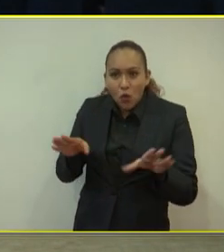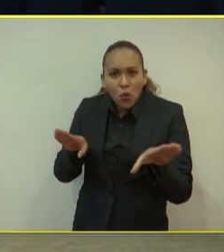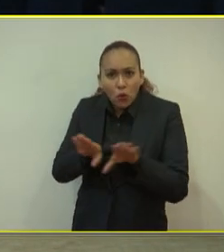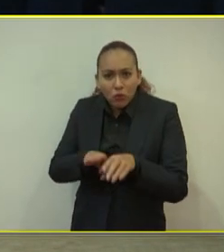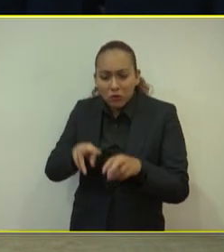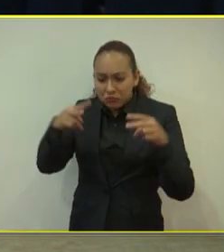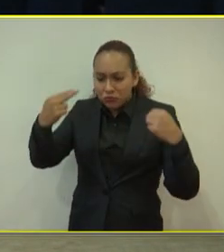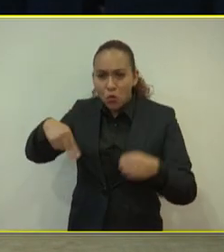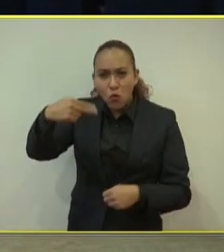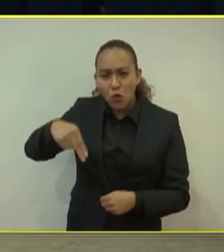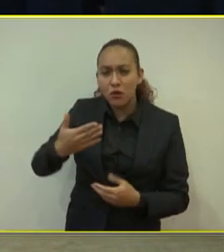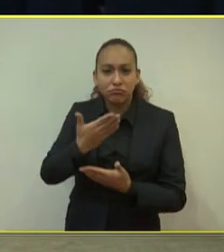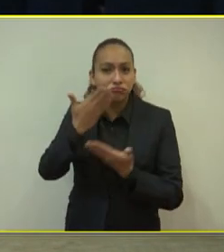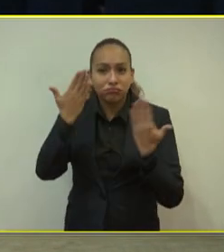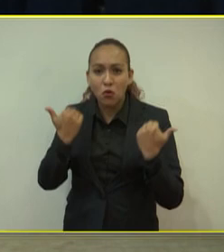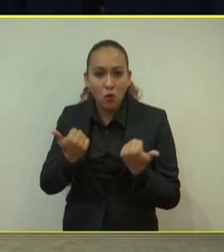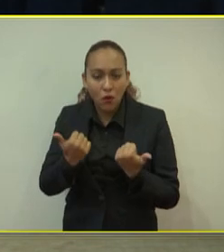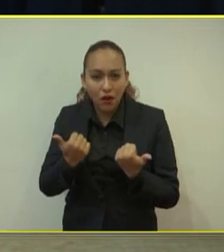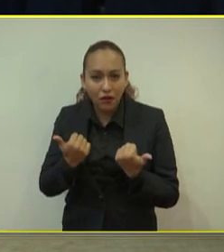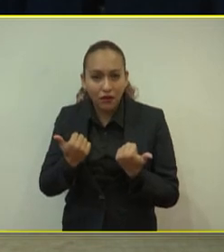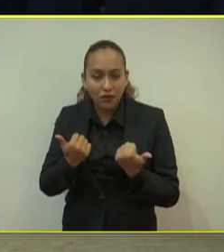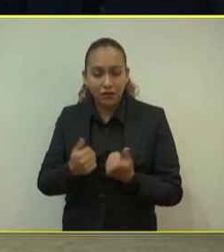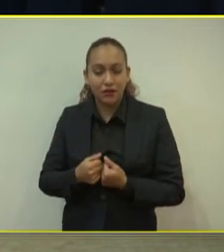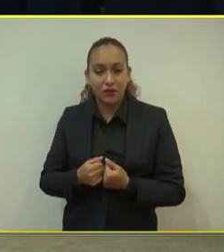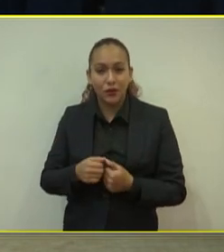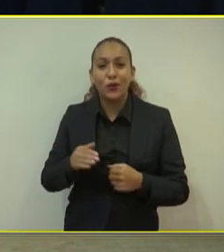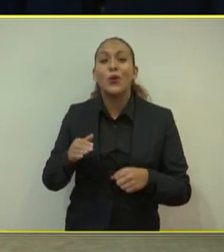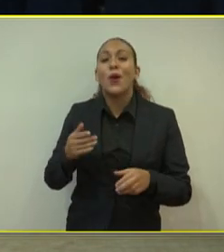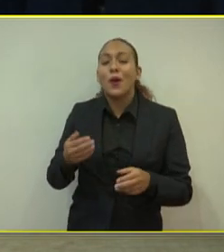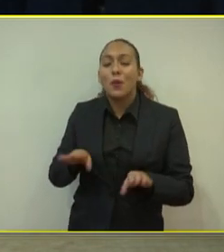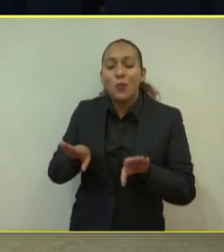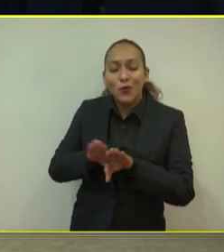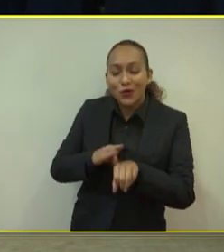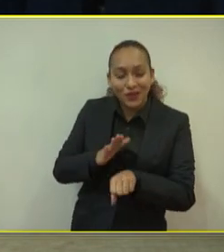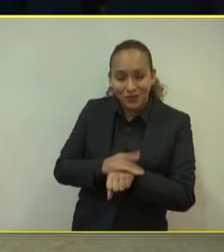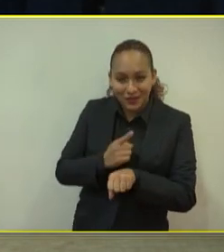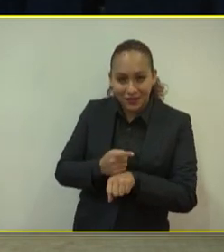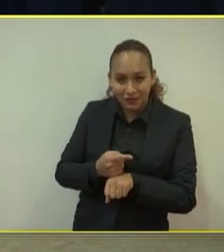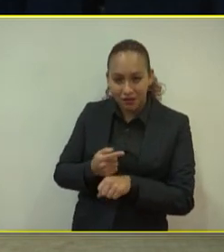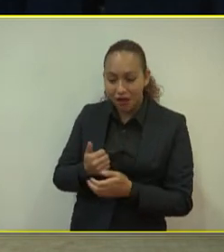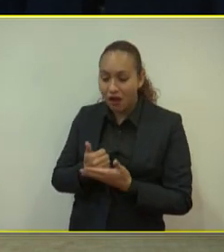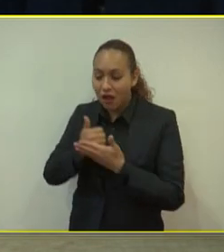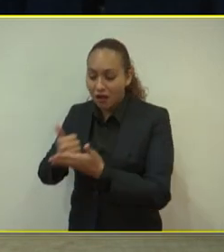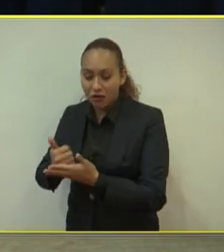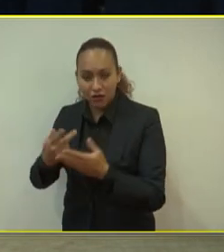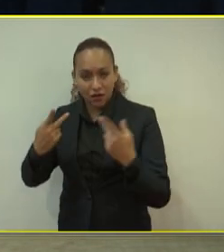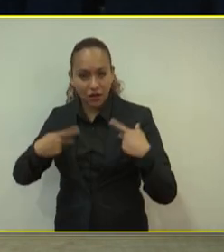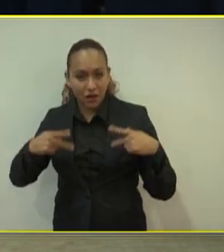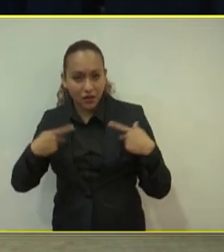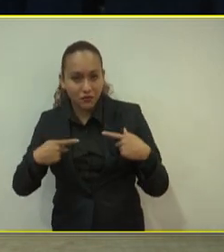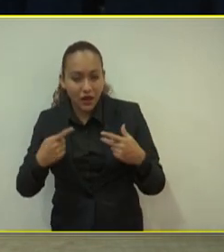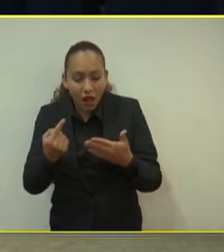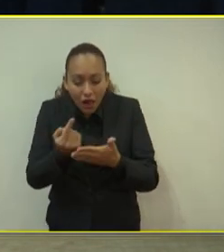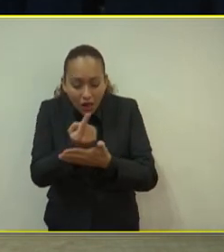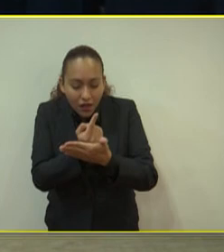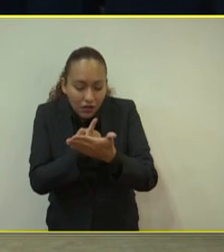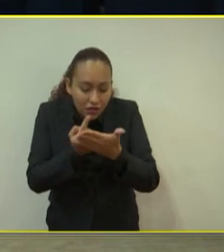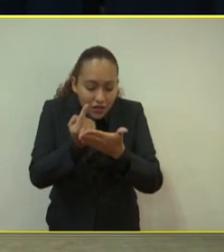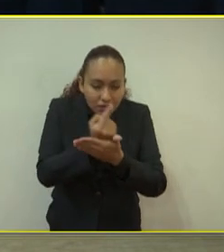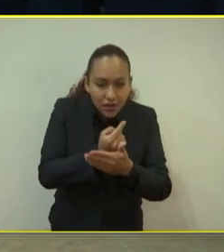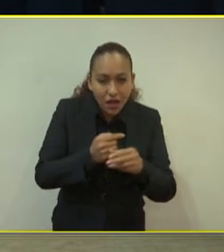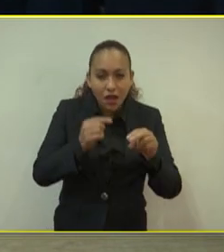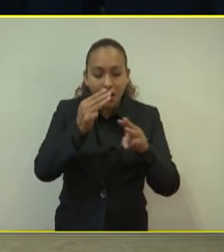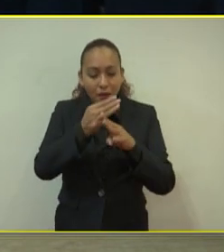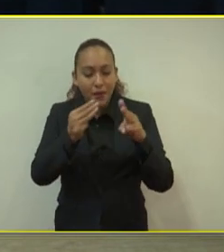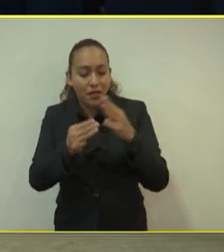diseño integral donde nuestros egresados, nuestros diseñadores sean capaces de abordar cualquier problema